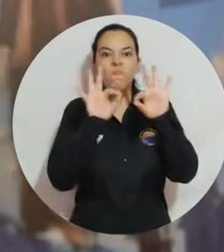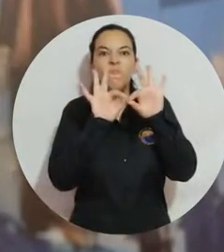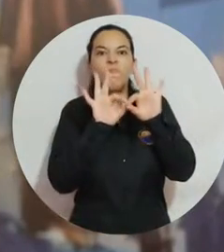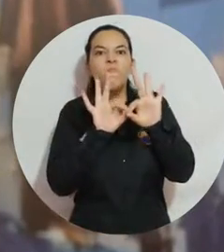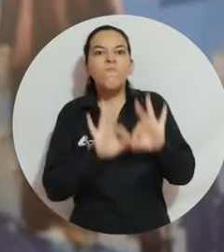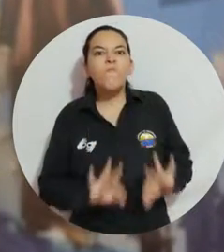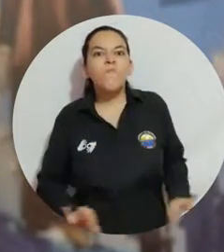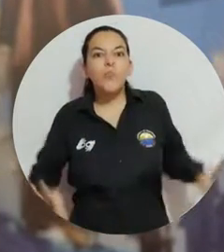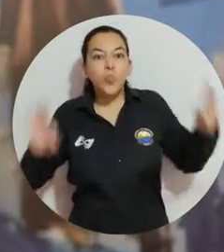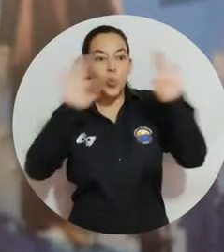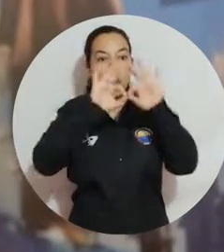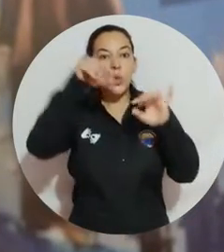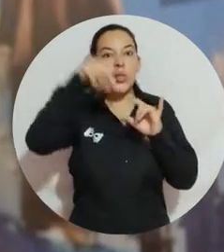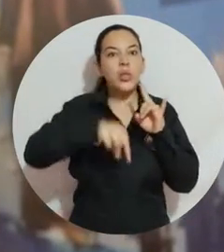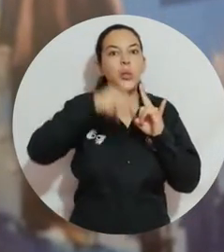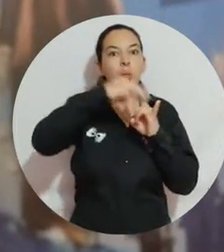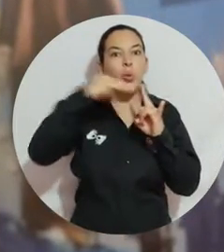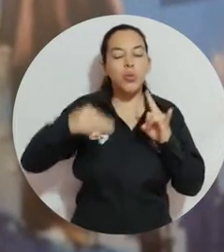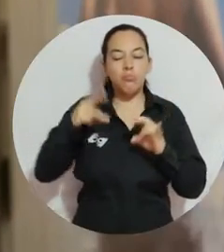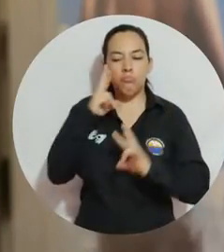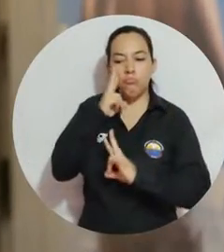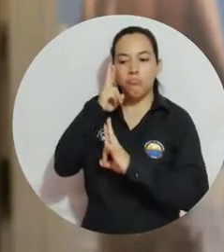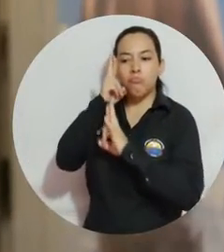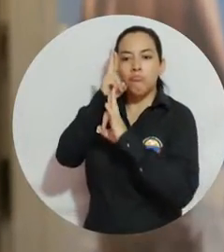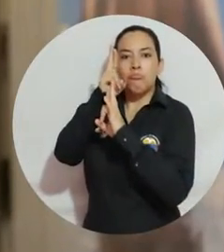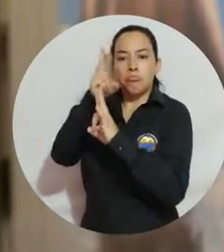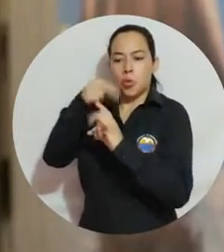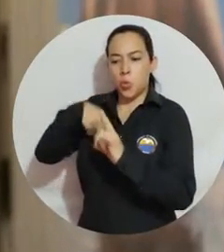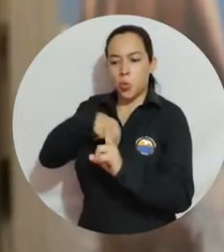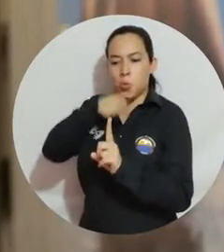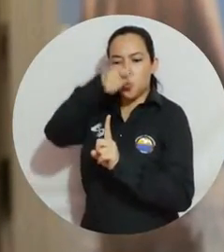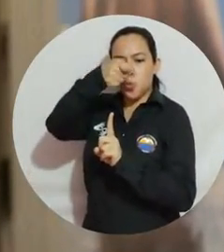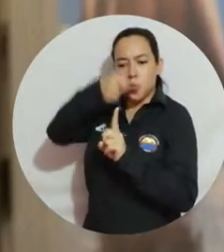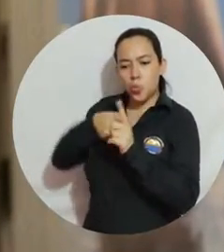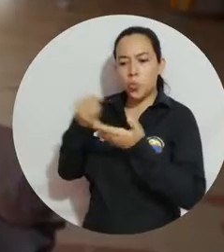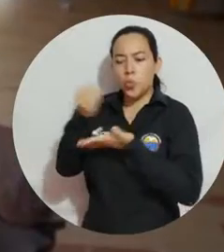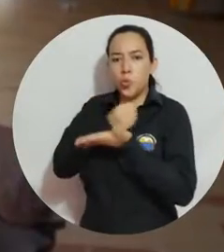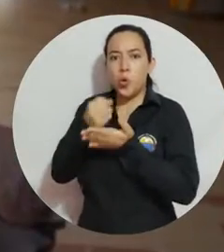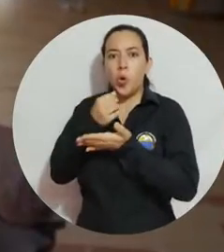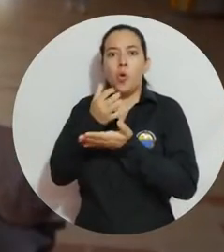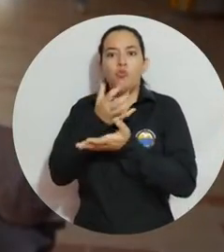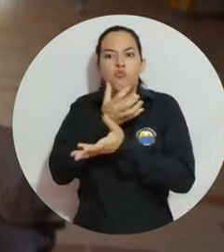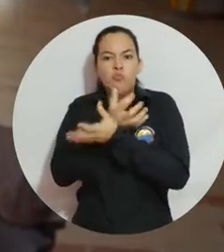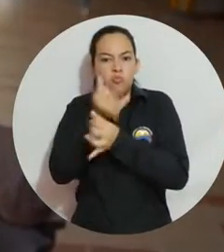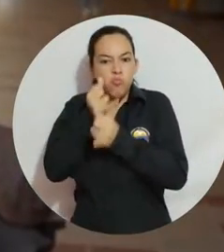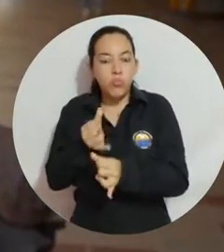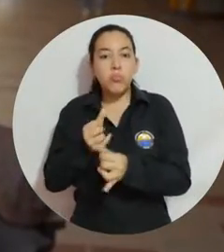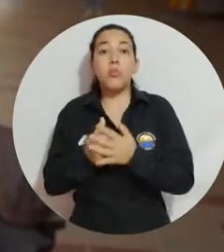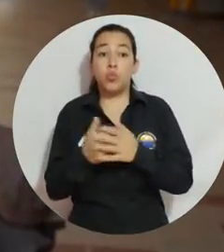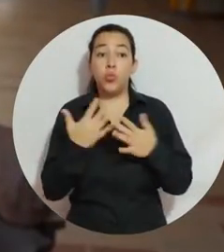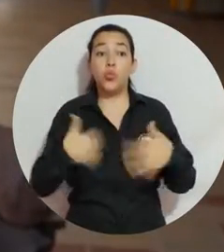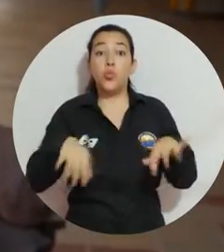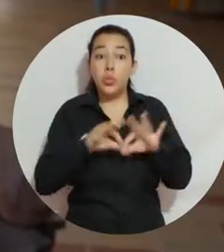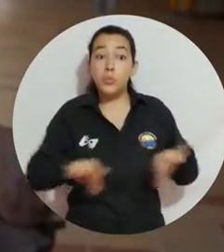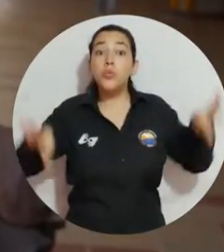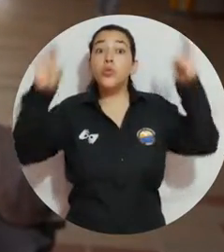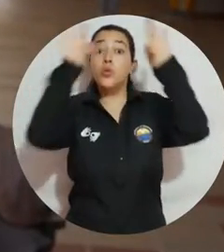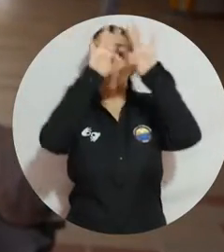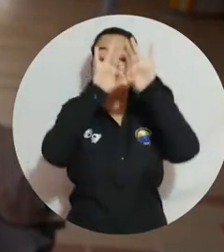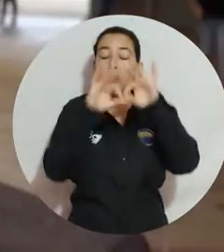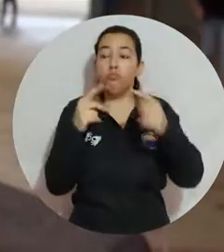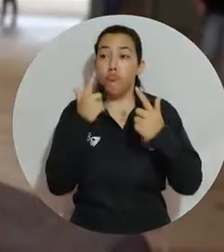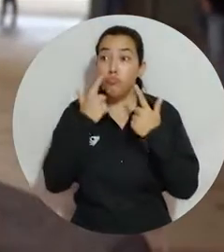Es importante, obviamente, que la universidad reconozca nuestro papel como biólogos, como científicos. Chévere que se conmemore, que se tenga en cuenta y que